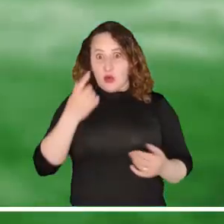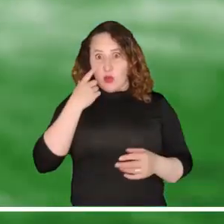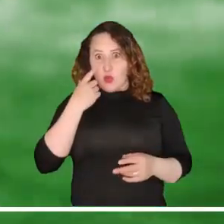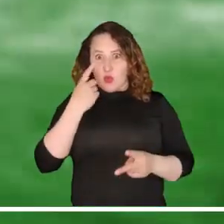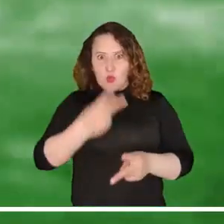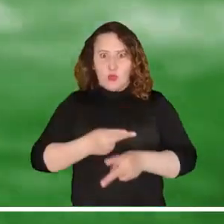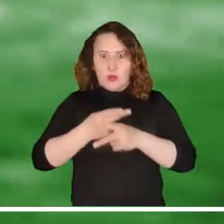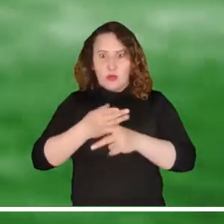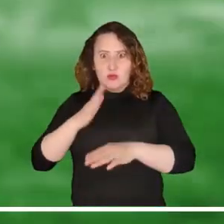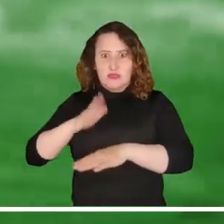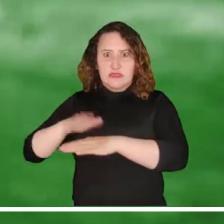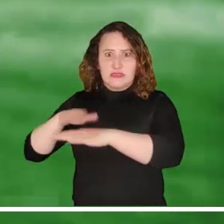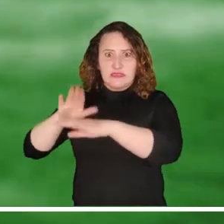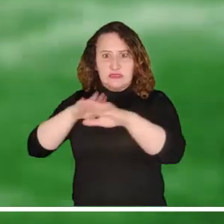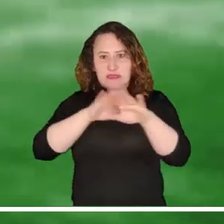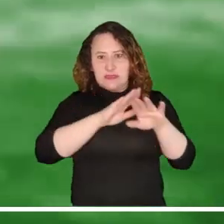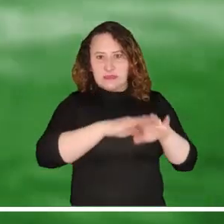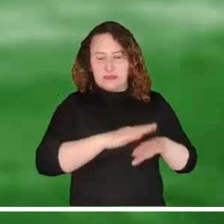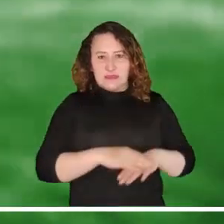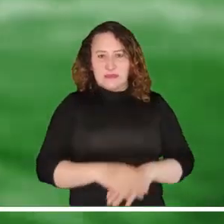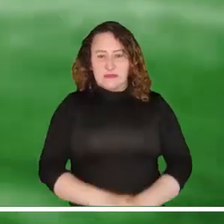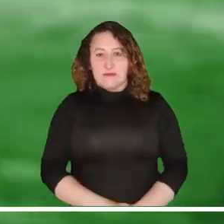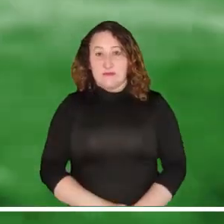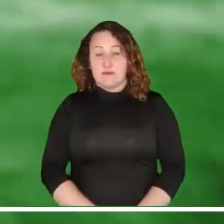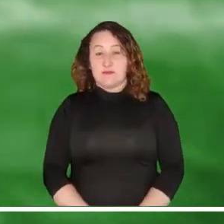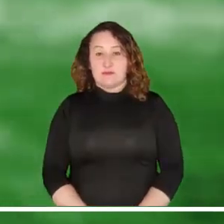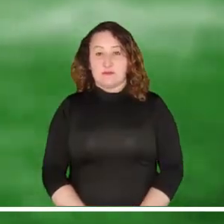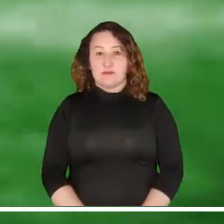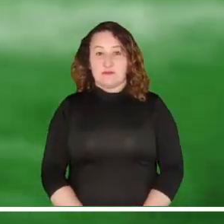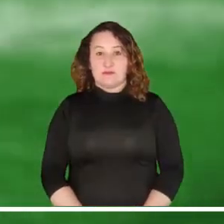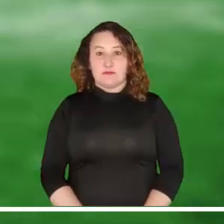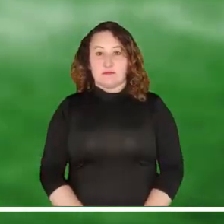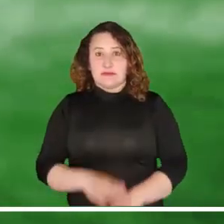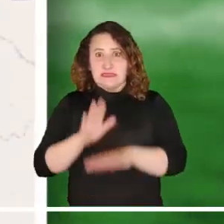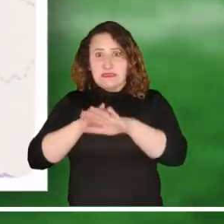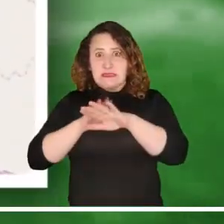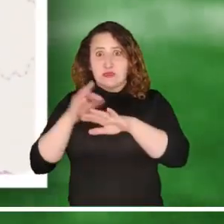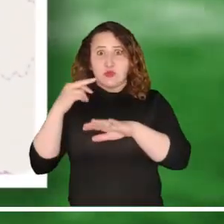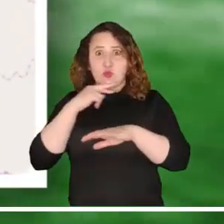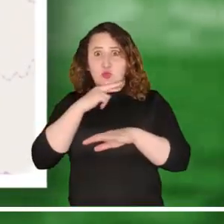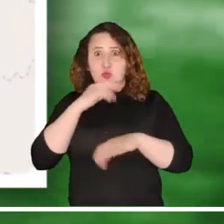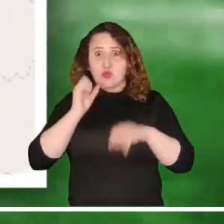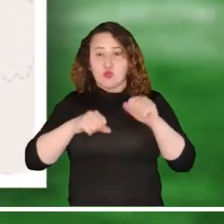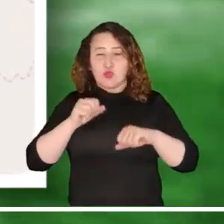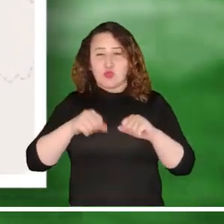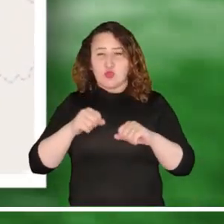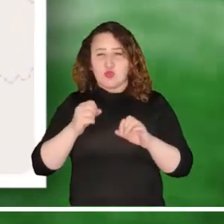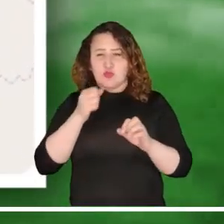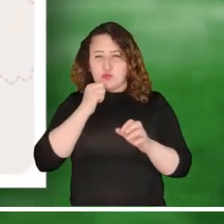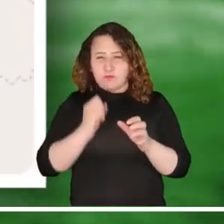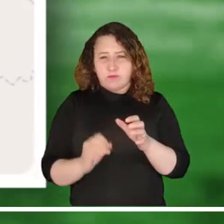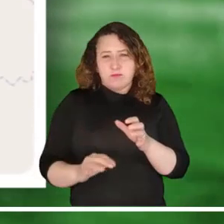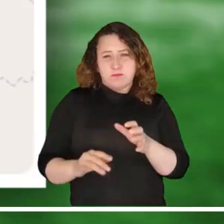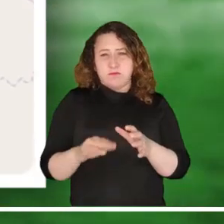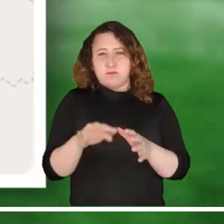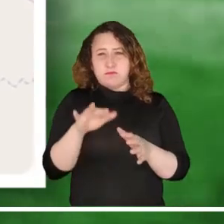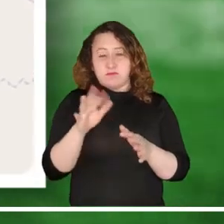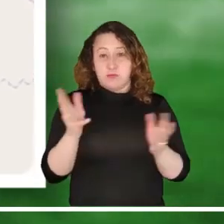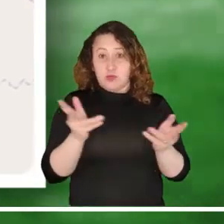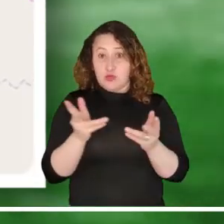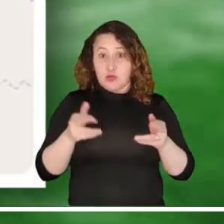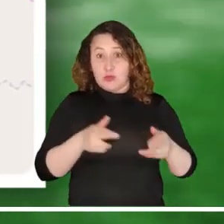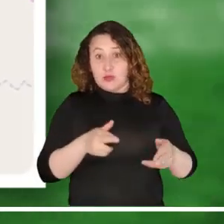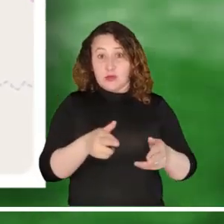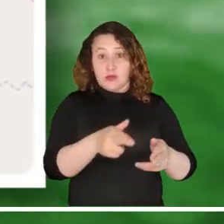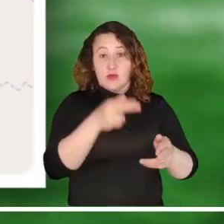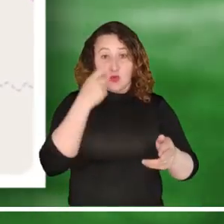En esta sección les presentamos un resumen de las alertas que se encuentran activas. Alerta roja por probabilidad de crecientes